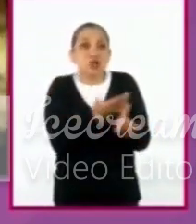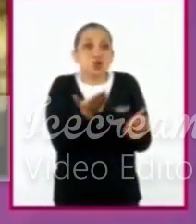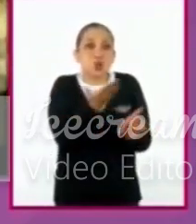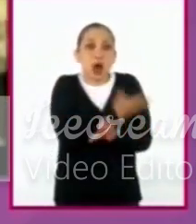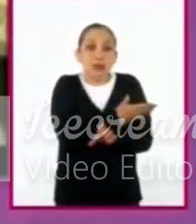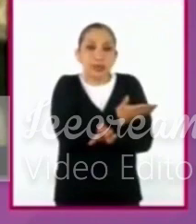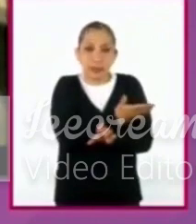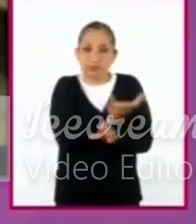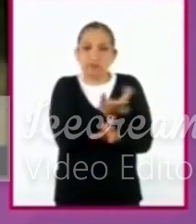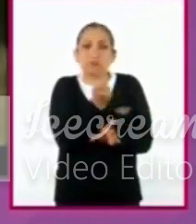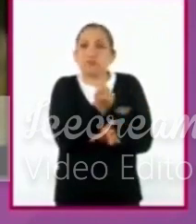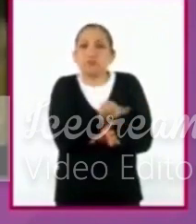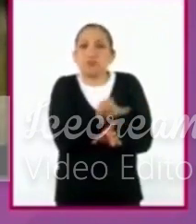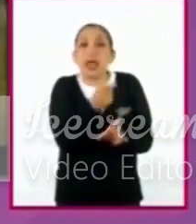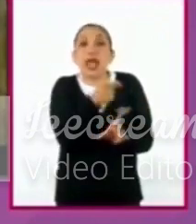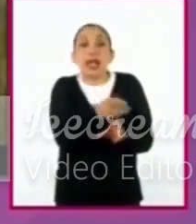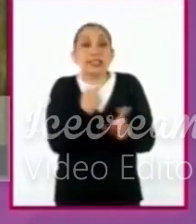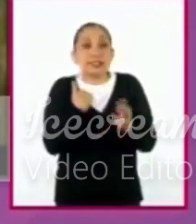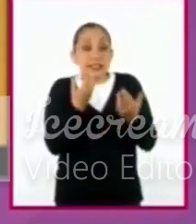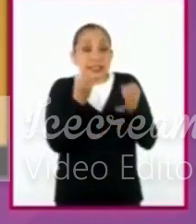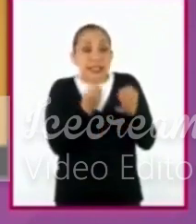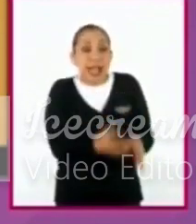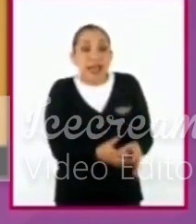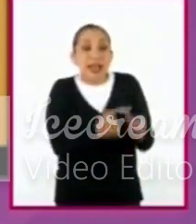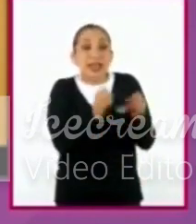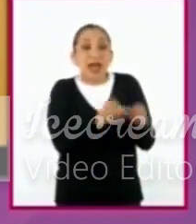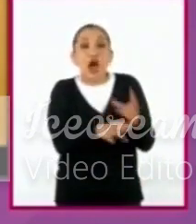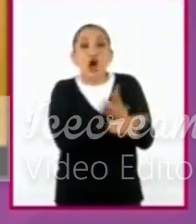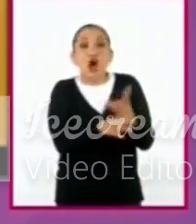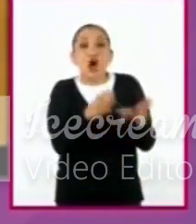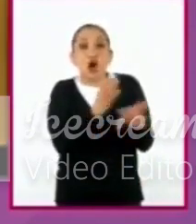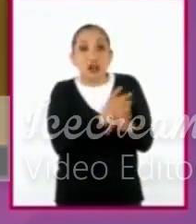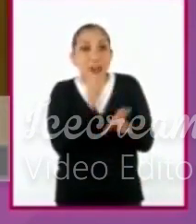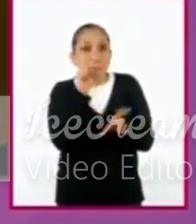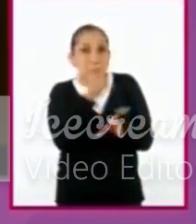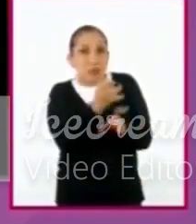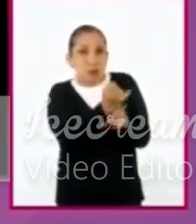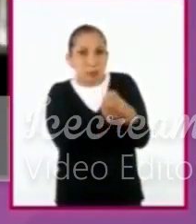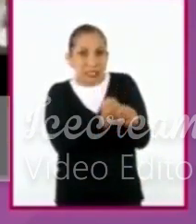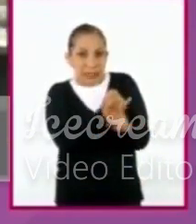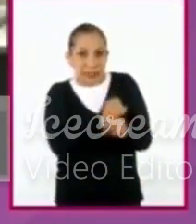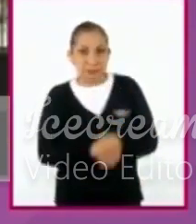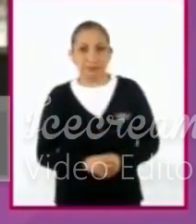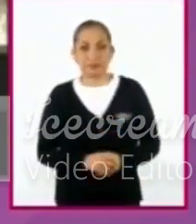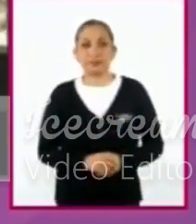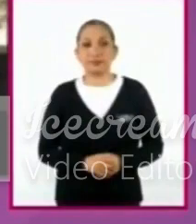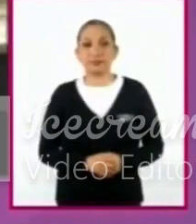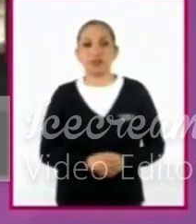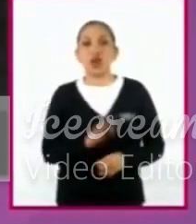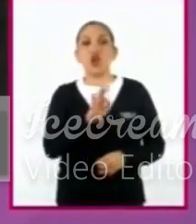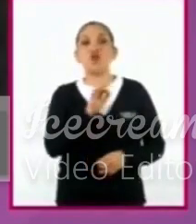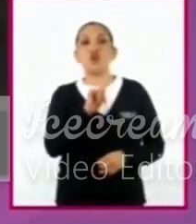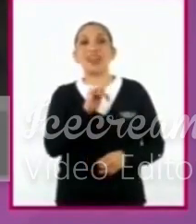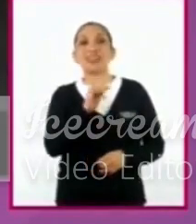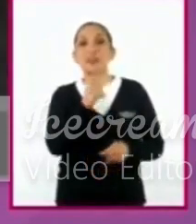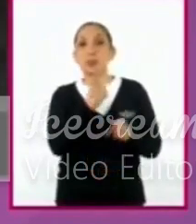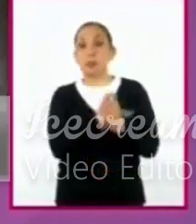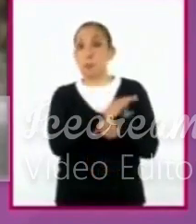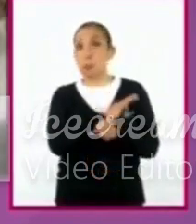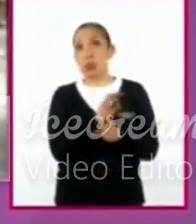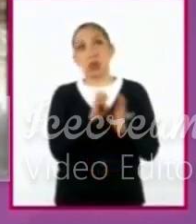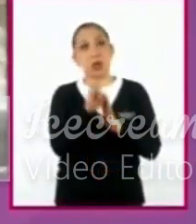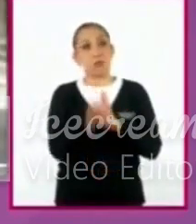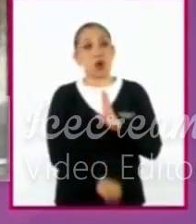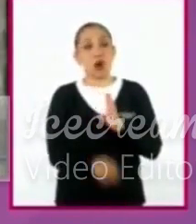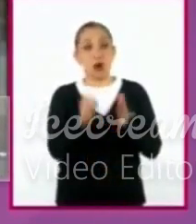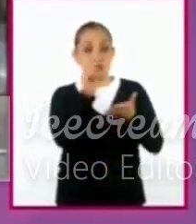En otras palabras, son vestigios del hecho o proceso histórico que se estudia. Las fuentes primarias pueden ser